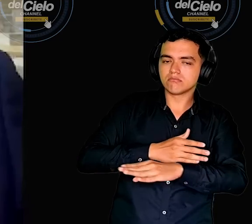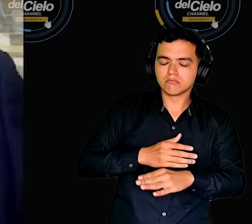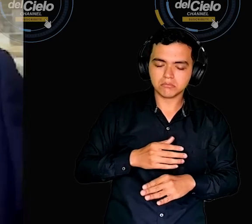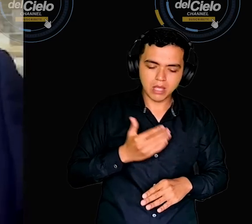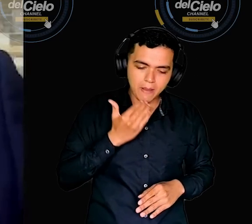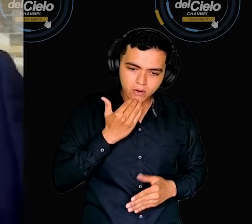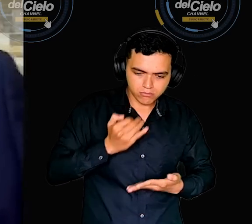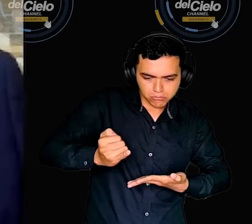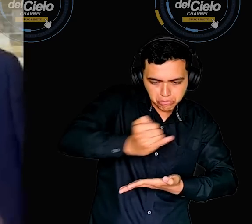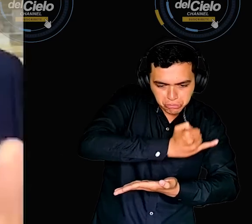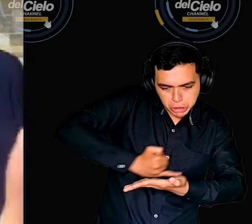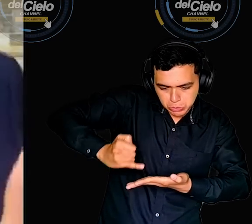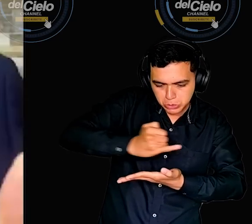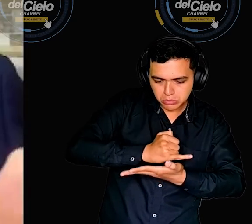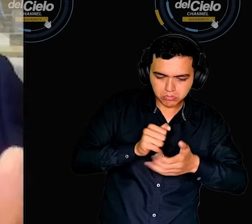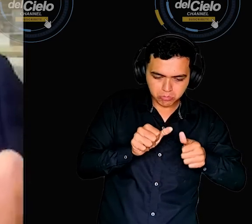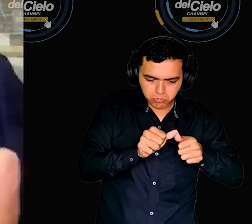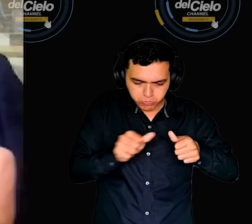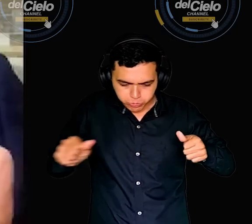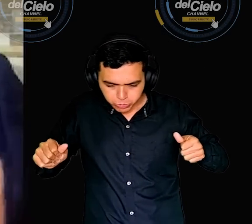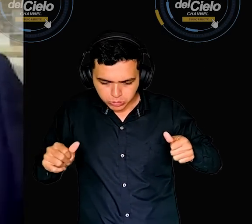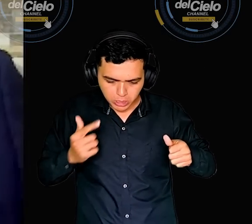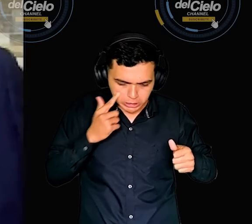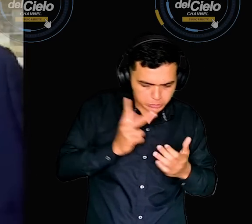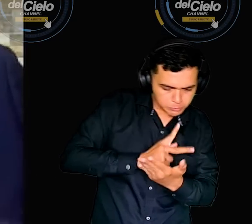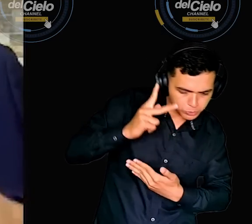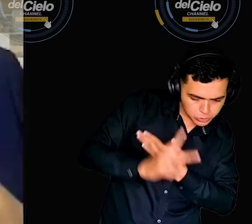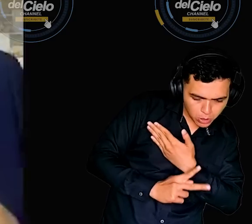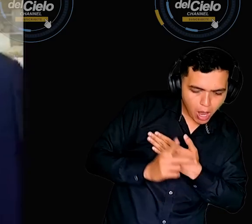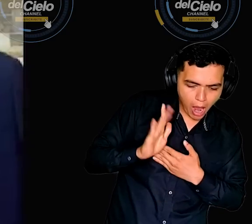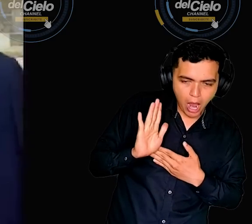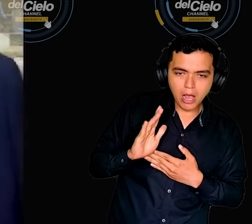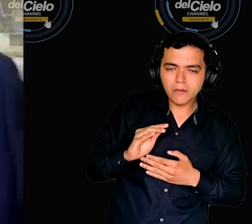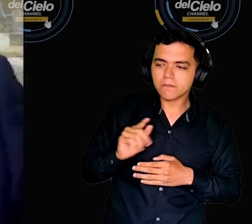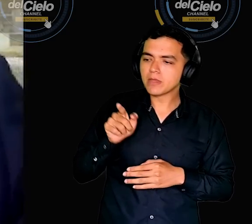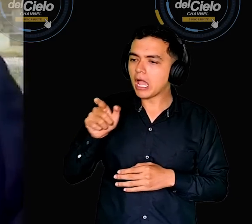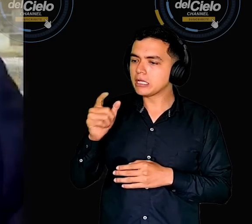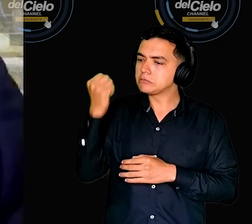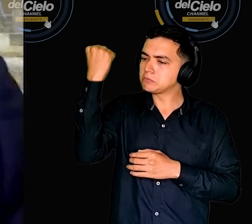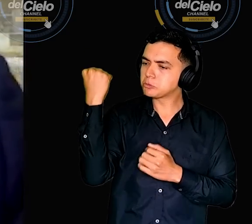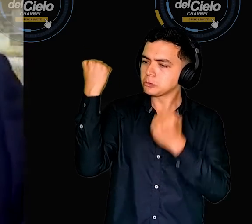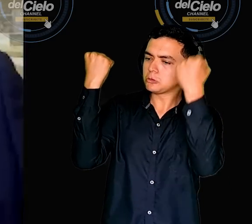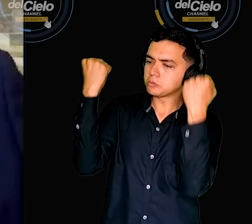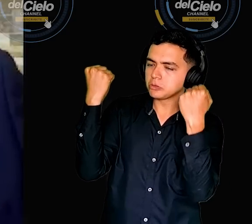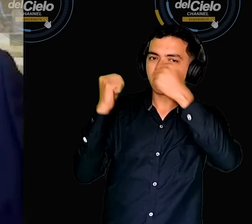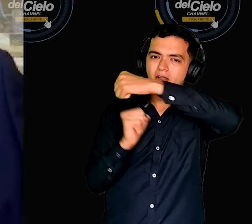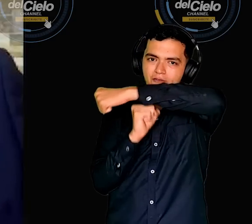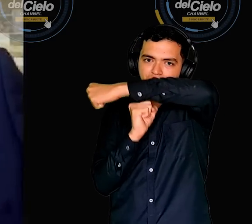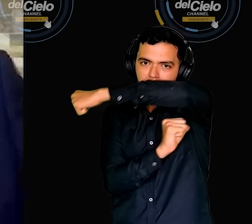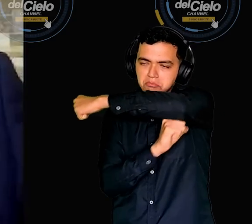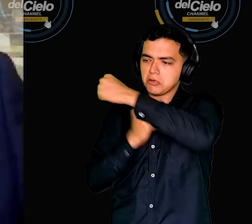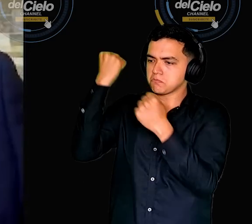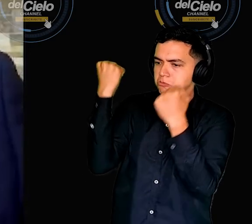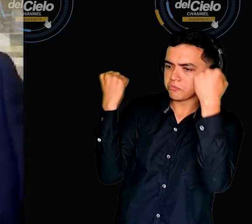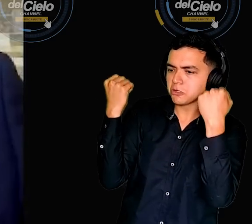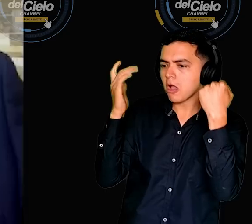o aprendemos cómo o nunca alcanzamos la meta. O si no, llegamos sin darnos cuenta y ni sabemos que hemos